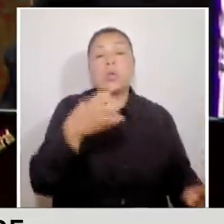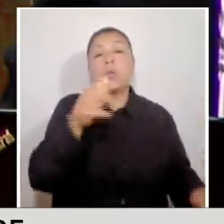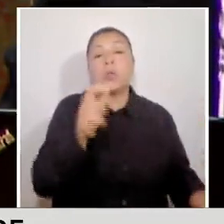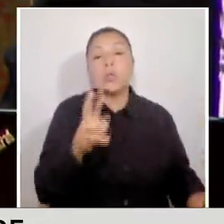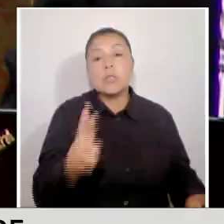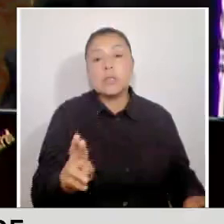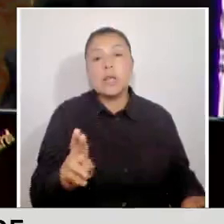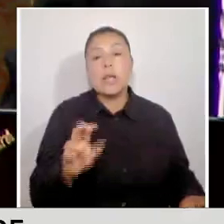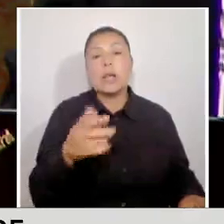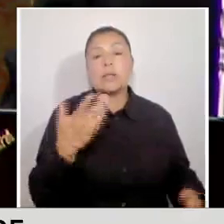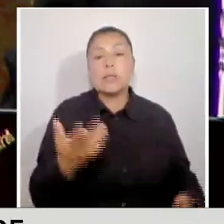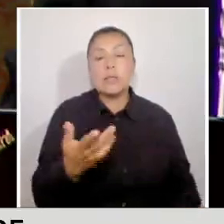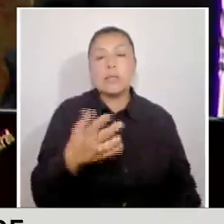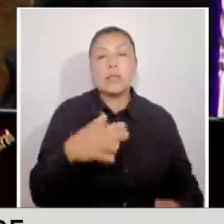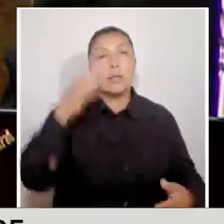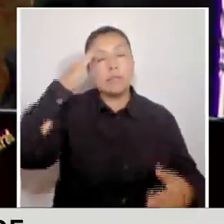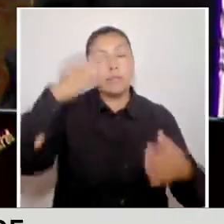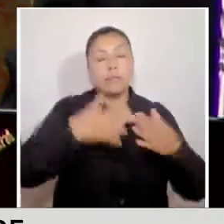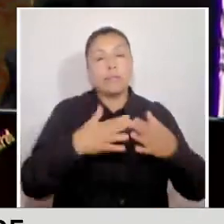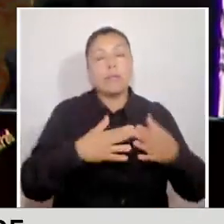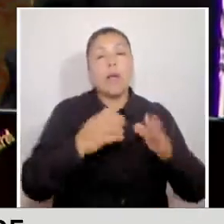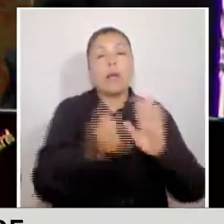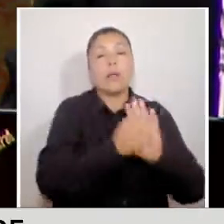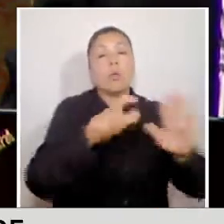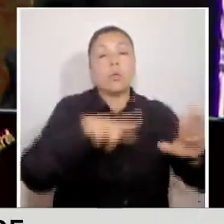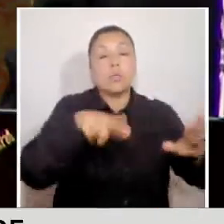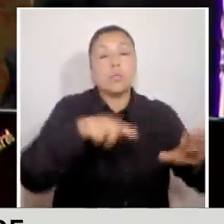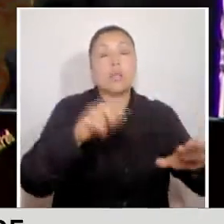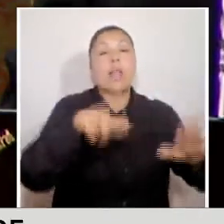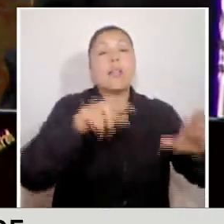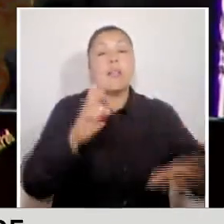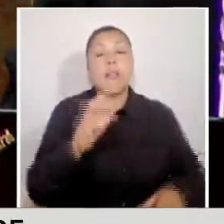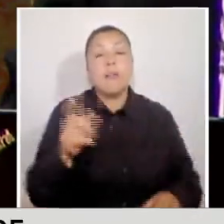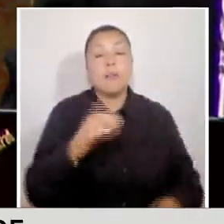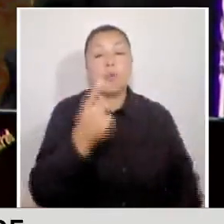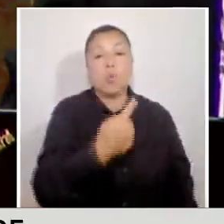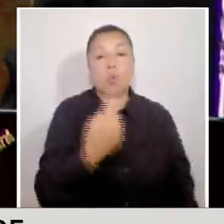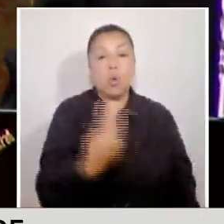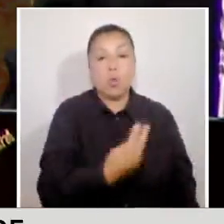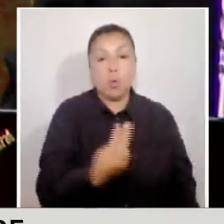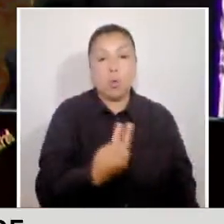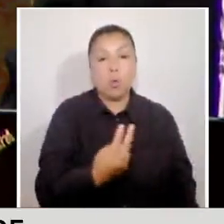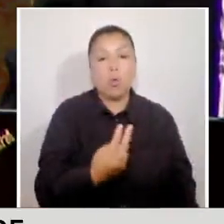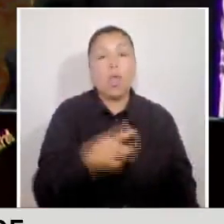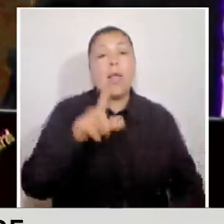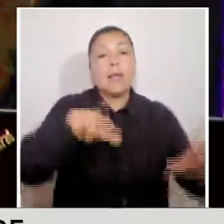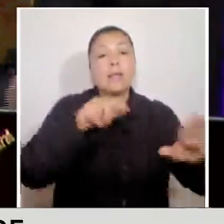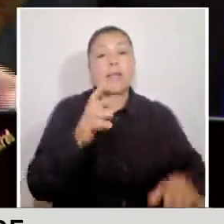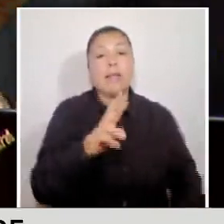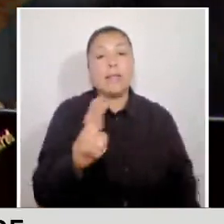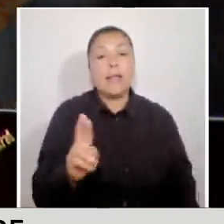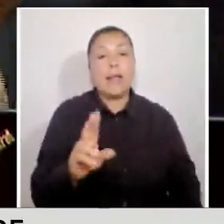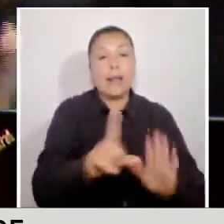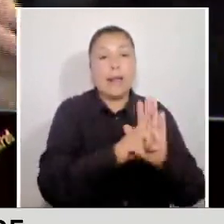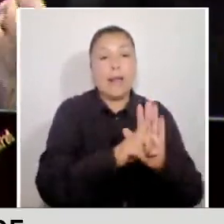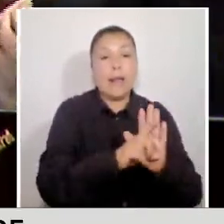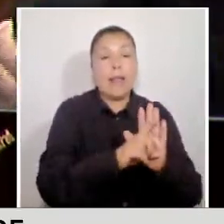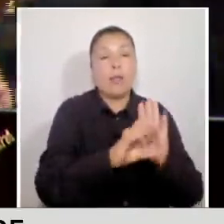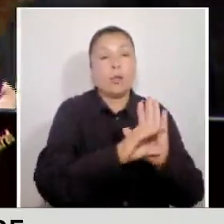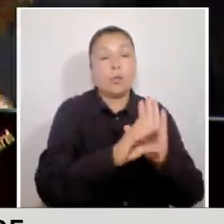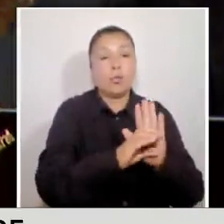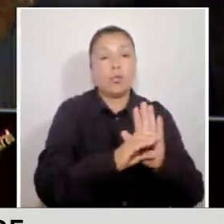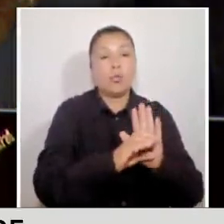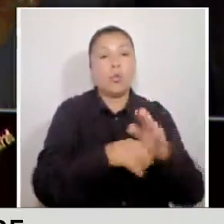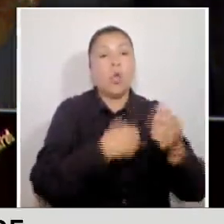de Justicia militar en los artículos 17 17 bis números 1 y 2 y 17 ter de la Ley Orgánica de la policía de investigaciones de